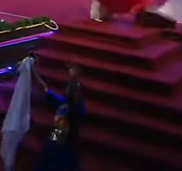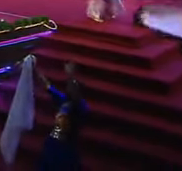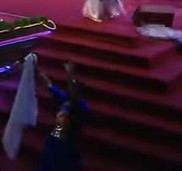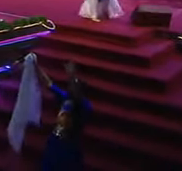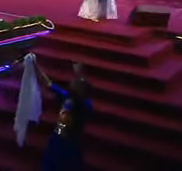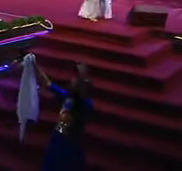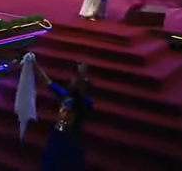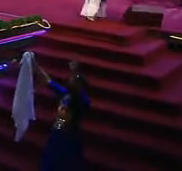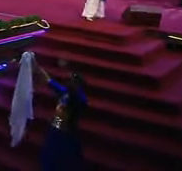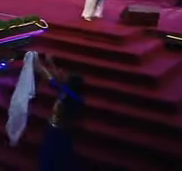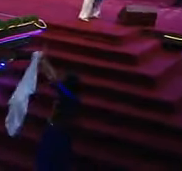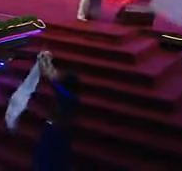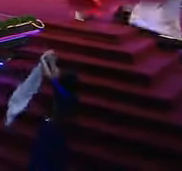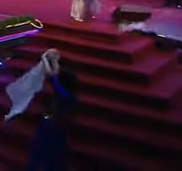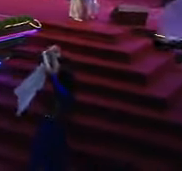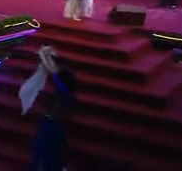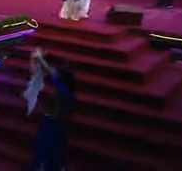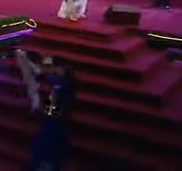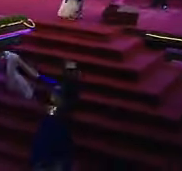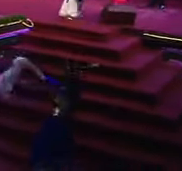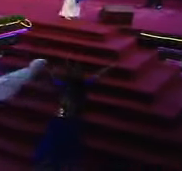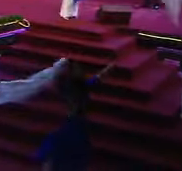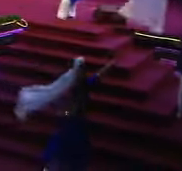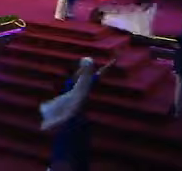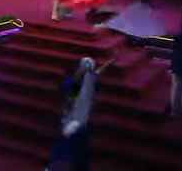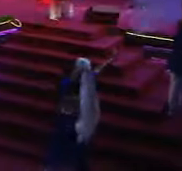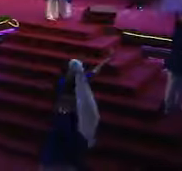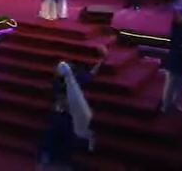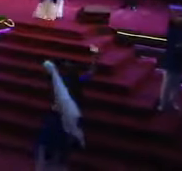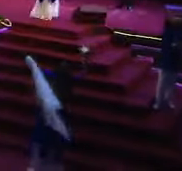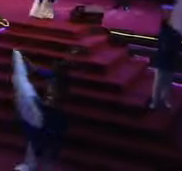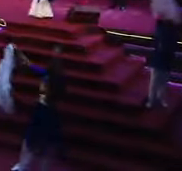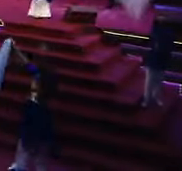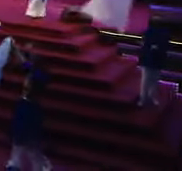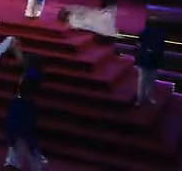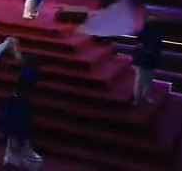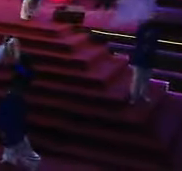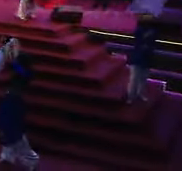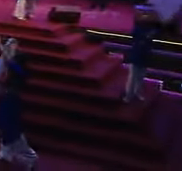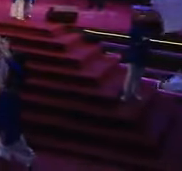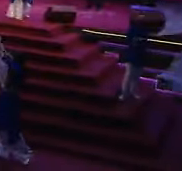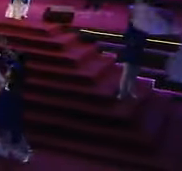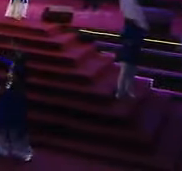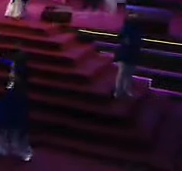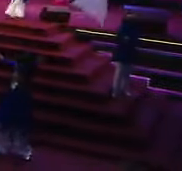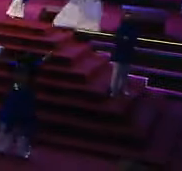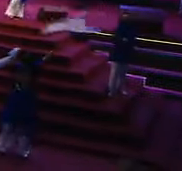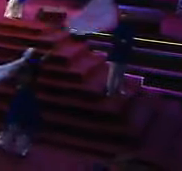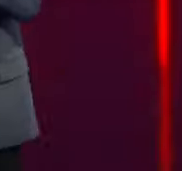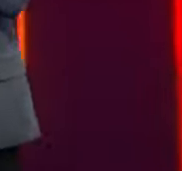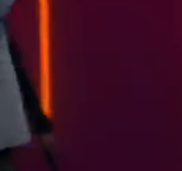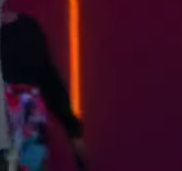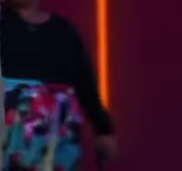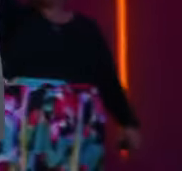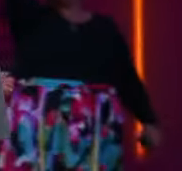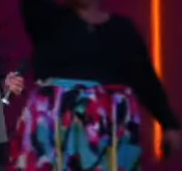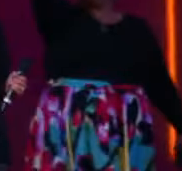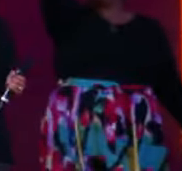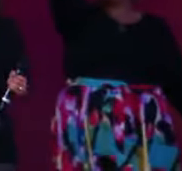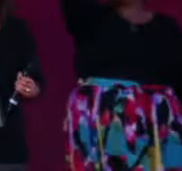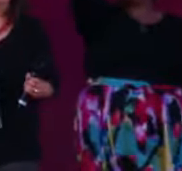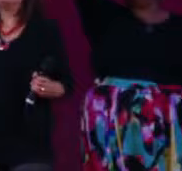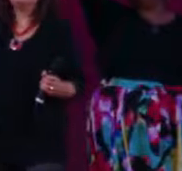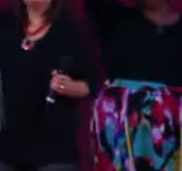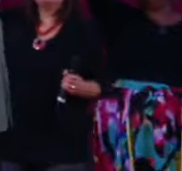Mi casa y yo, oh, tu familia le servirá a Dios. Tu familia le servirá a Dios. Tus hijos le servirán a